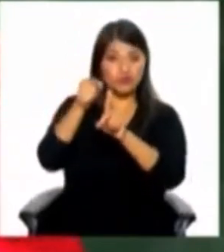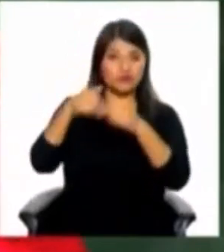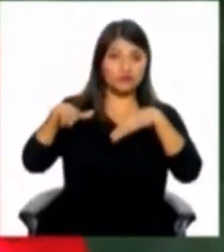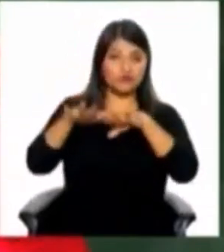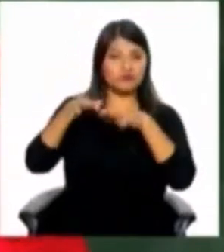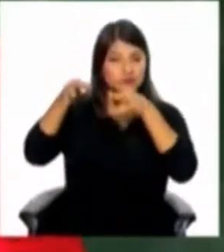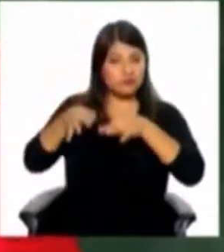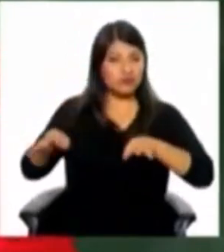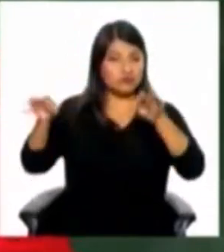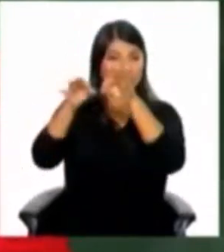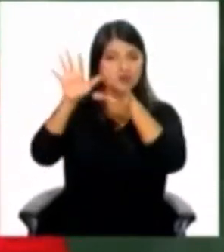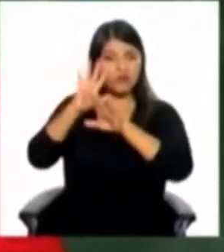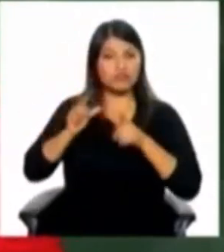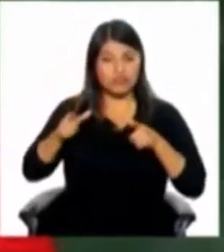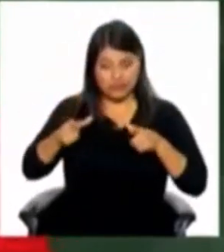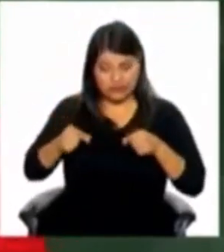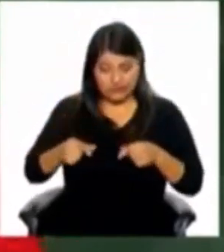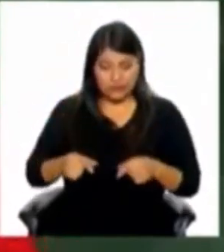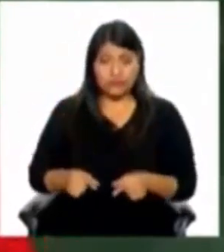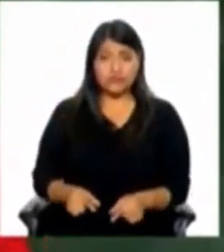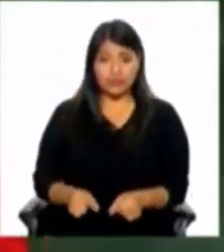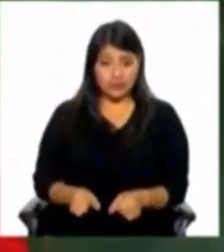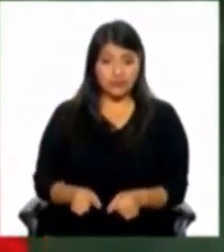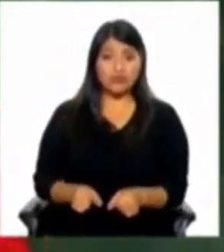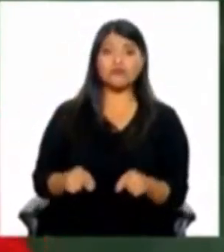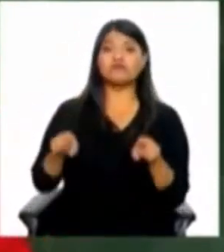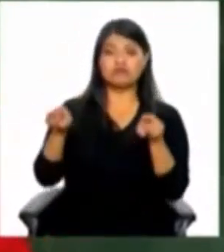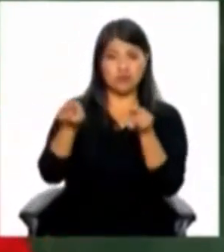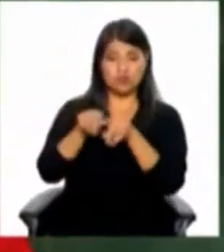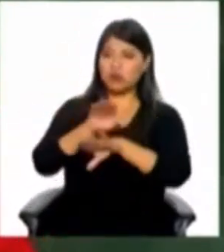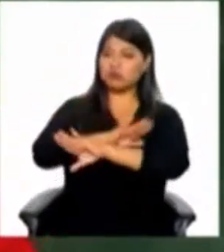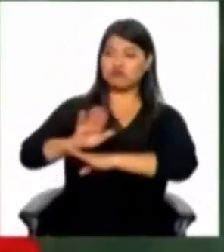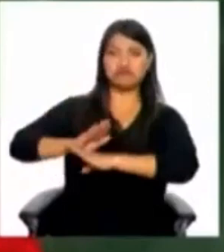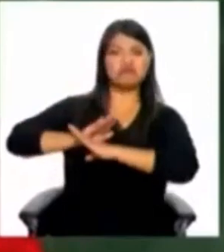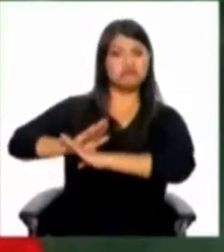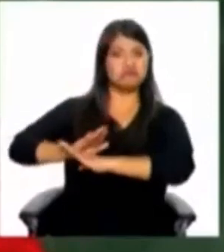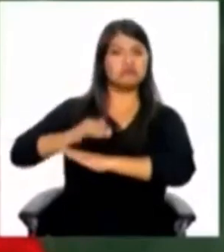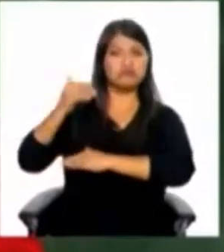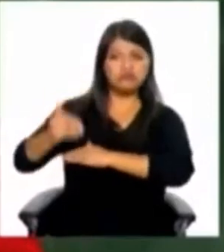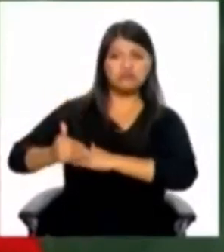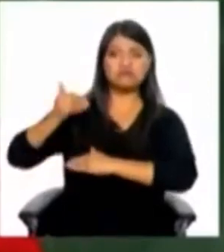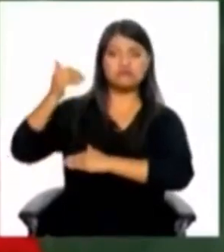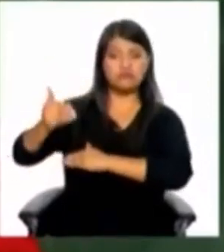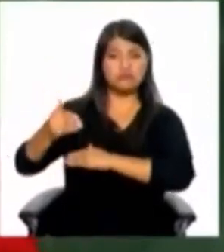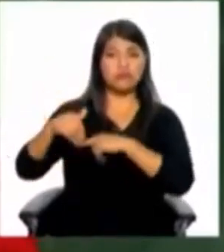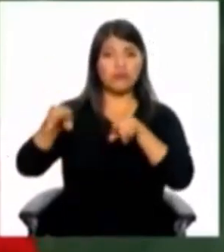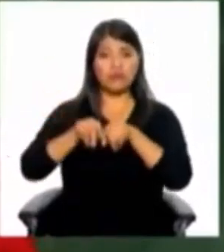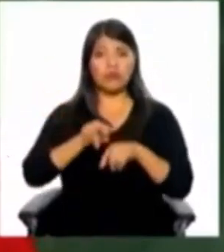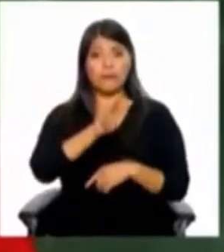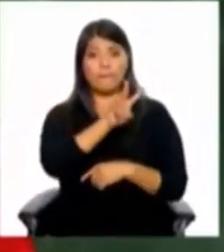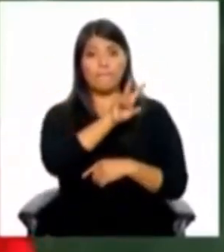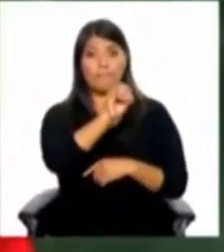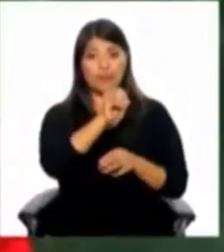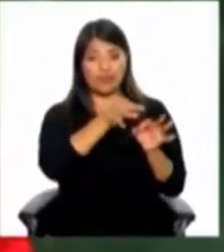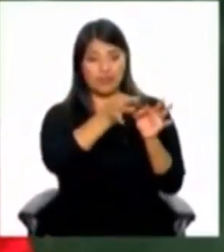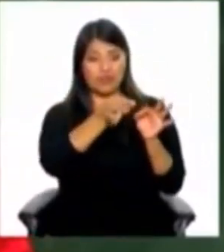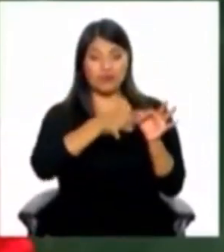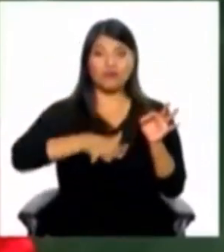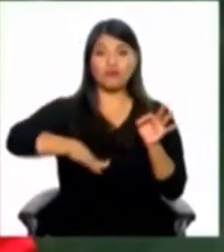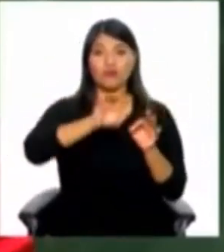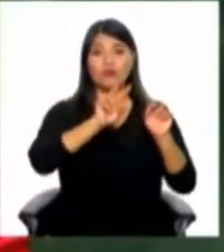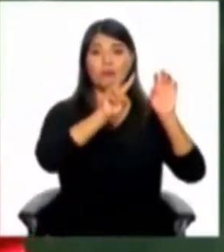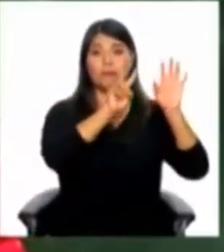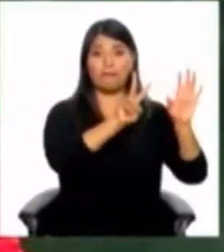y el tratamiento del cáncer. Y en la actualidad, 20 de las 26 regiones de mi